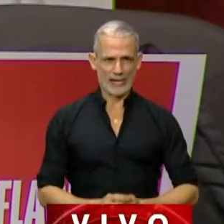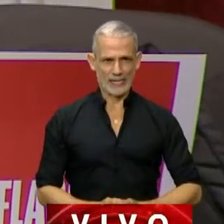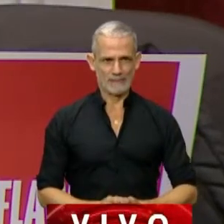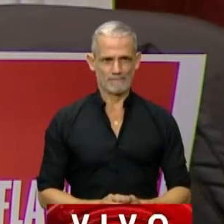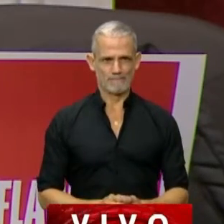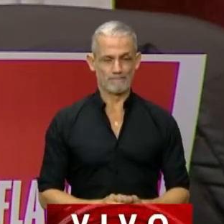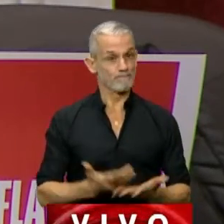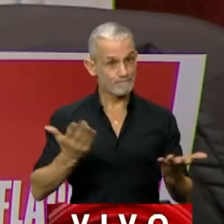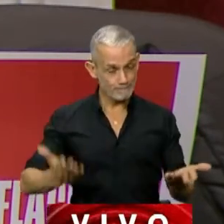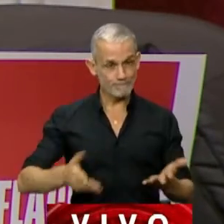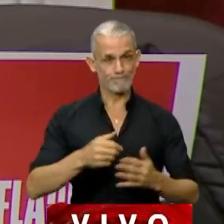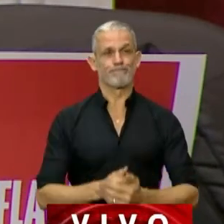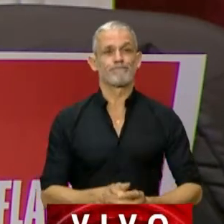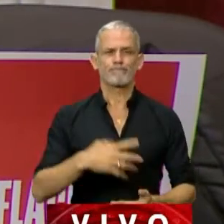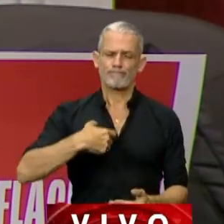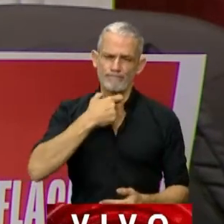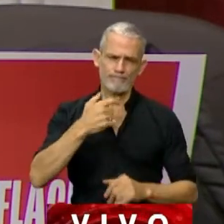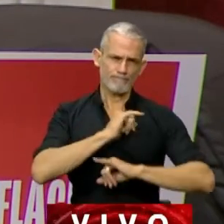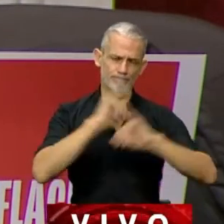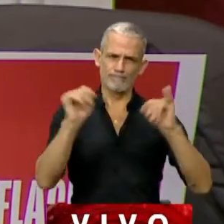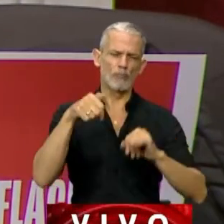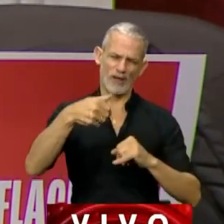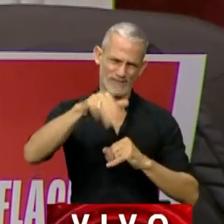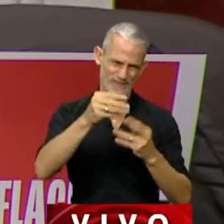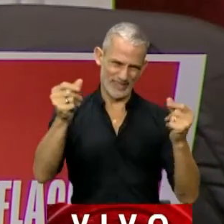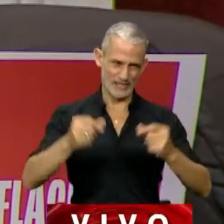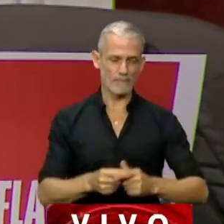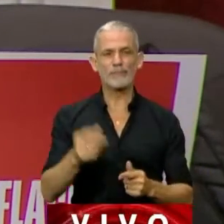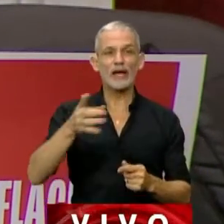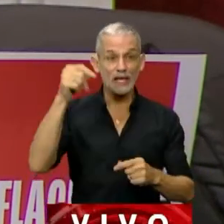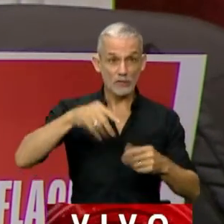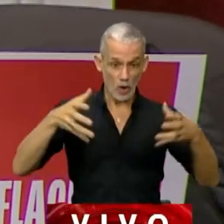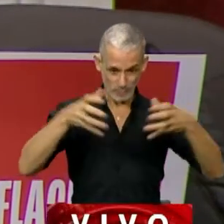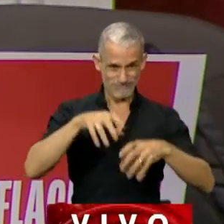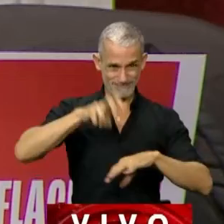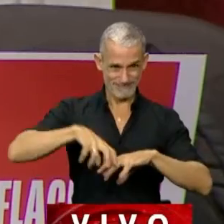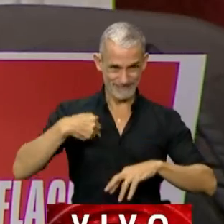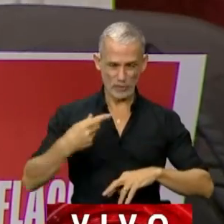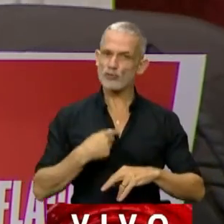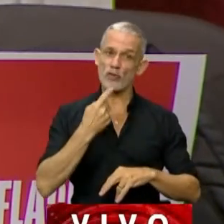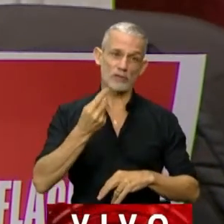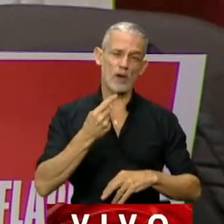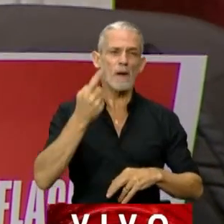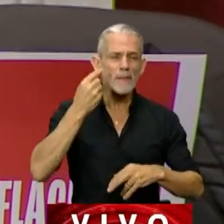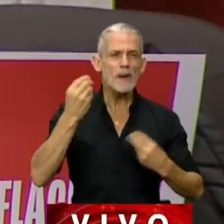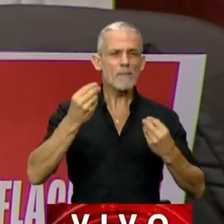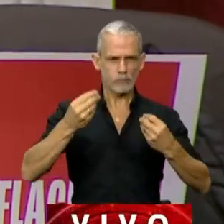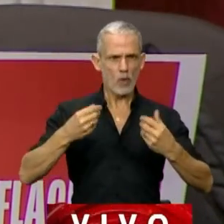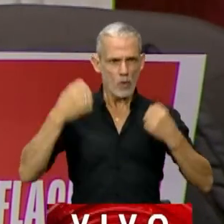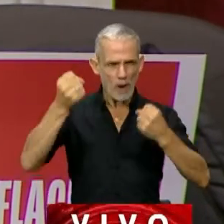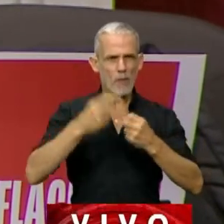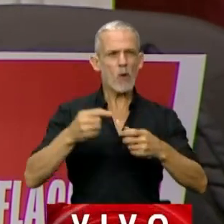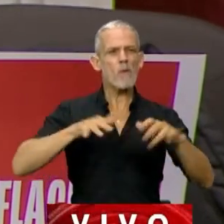del Fondo Monetario. Por eso quiero decir, y con esto cierro, que desde esta banca decimos viva el movimiento